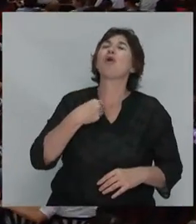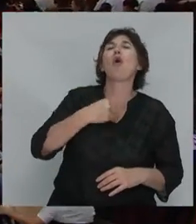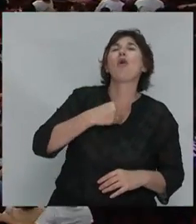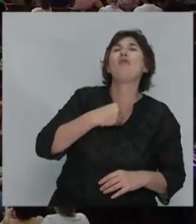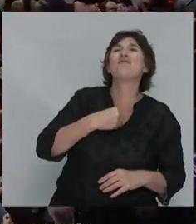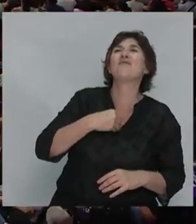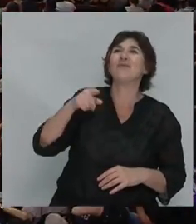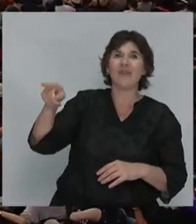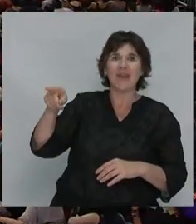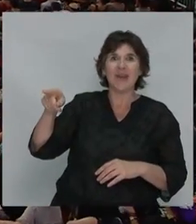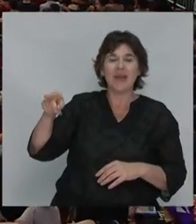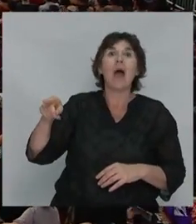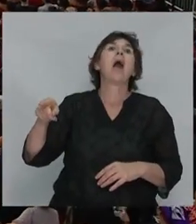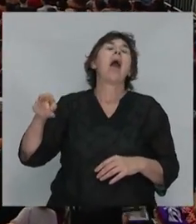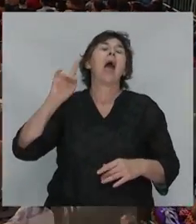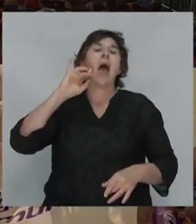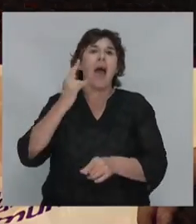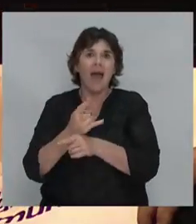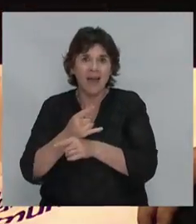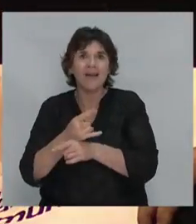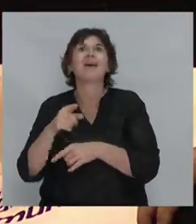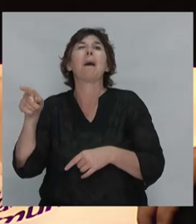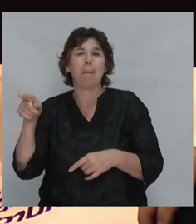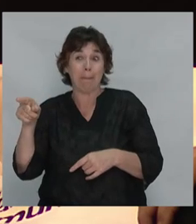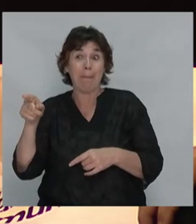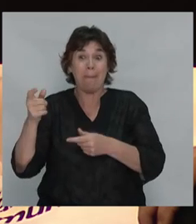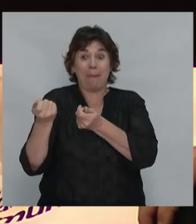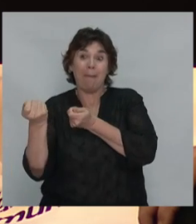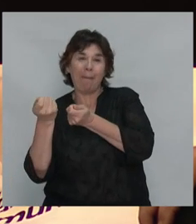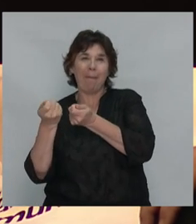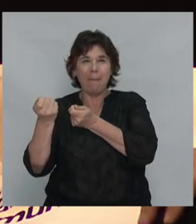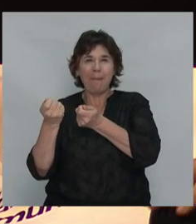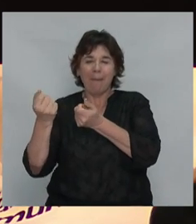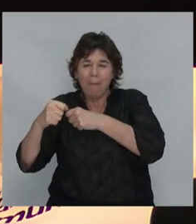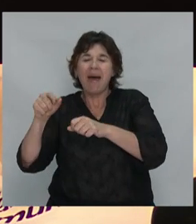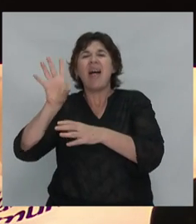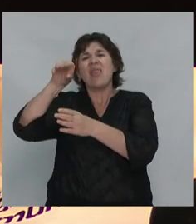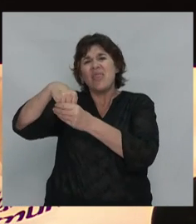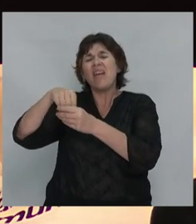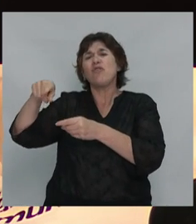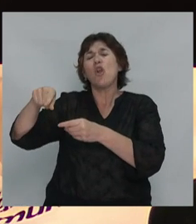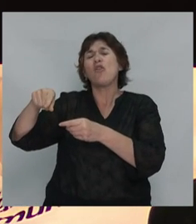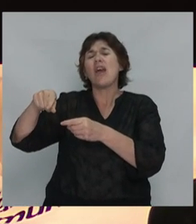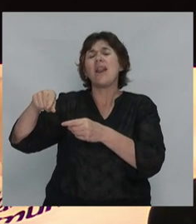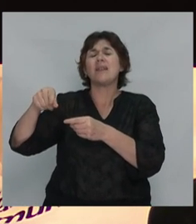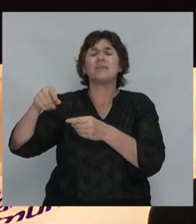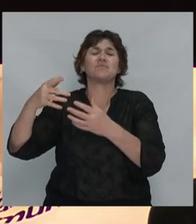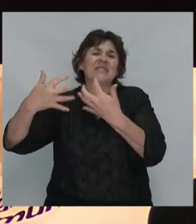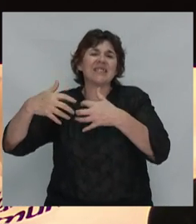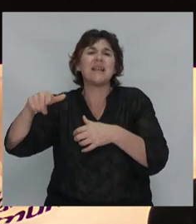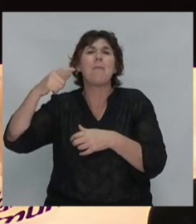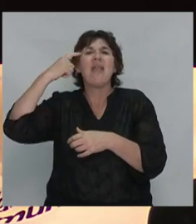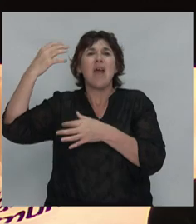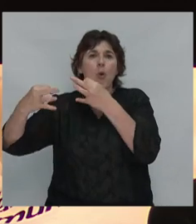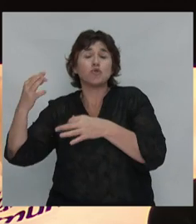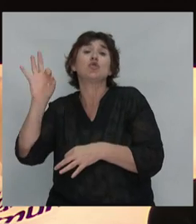para entrenar agentes del sistema de justicia o bien entrenando directamente en escuelas